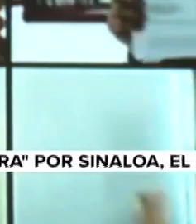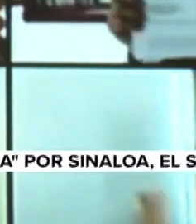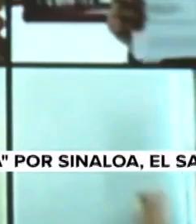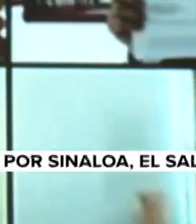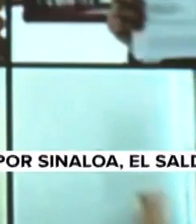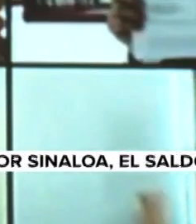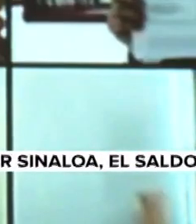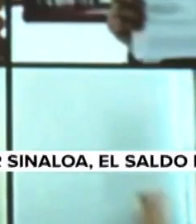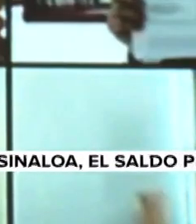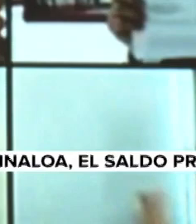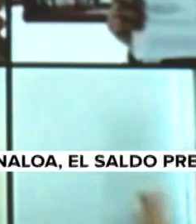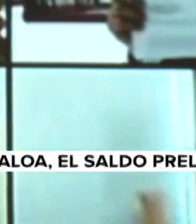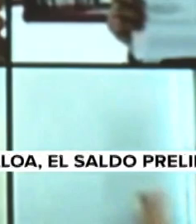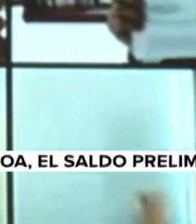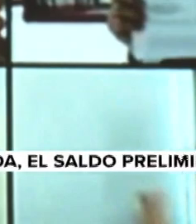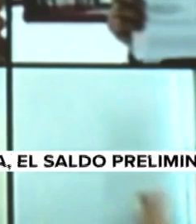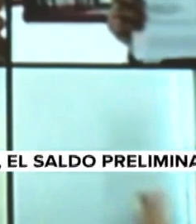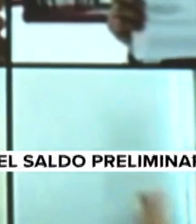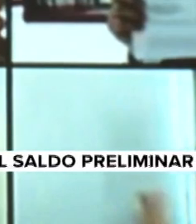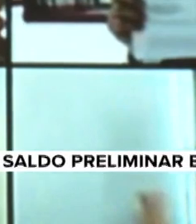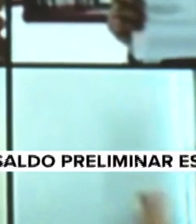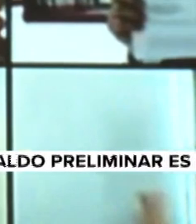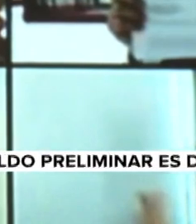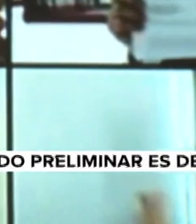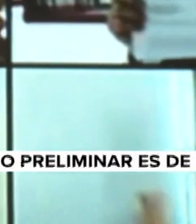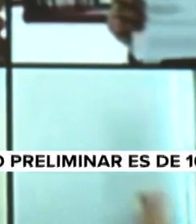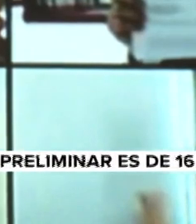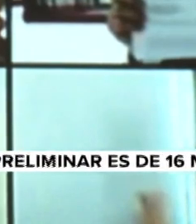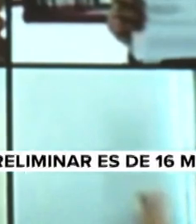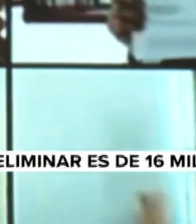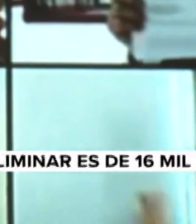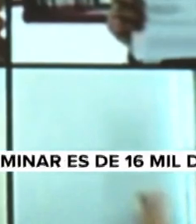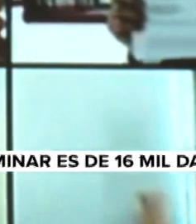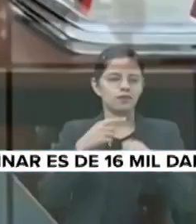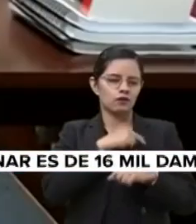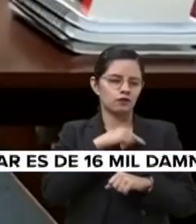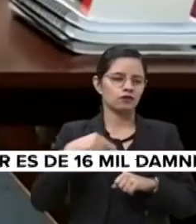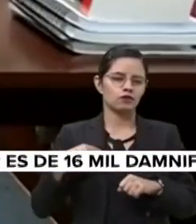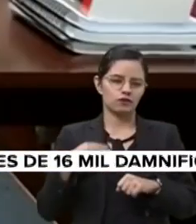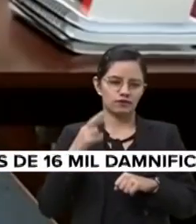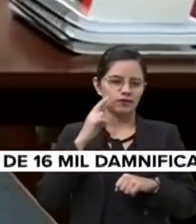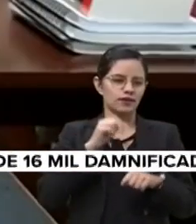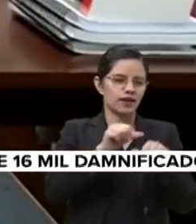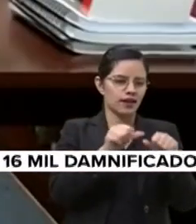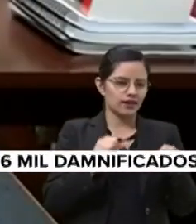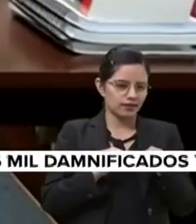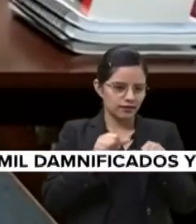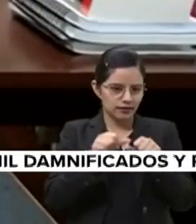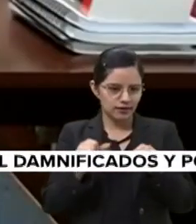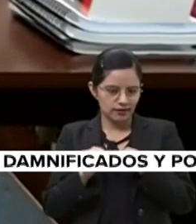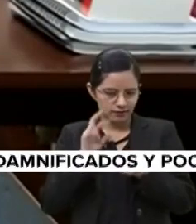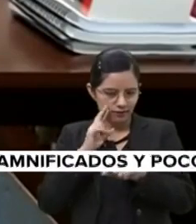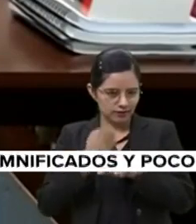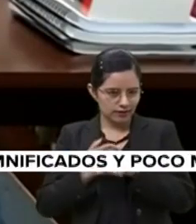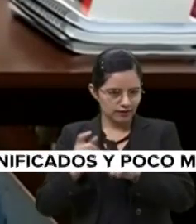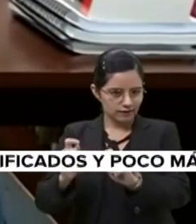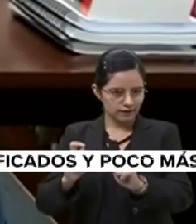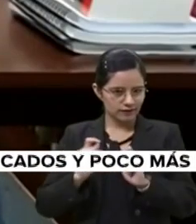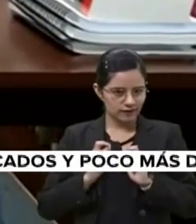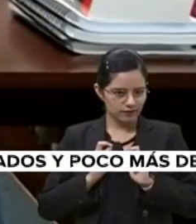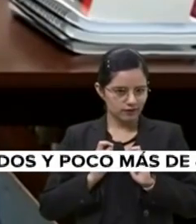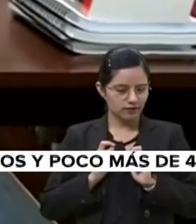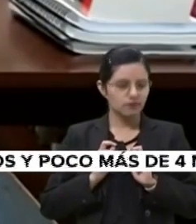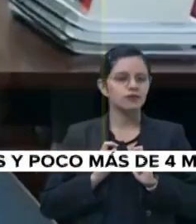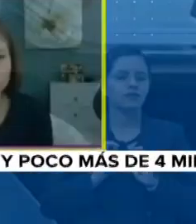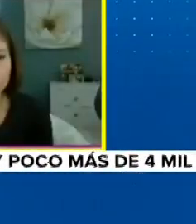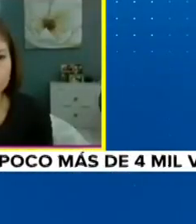de promover la cultura de la denuncia, esto en materia de violencia política contra las mujeres en razón de género, el INE firmó un